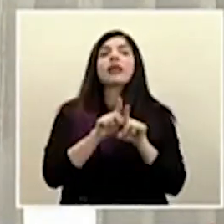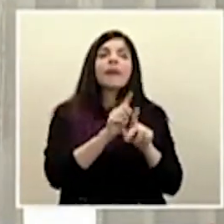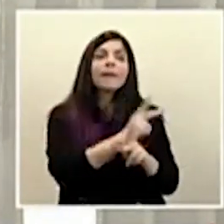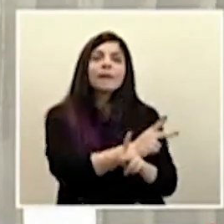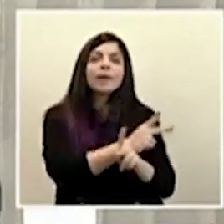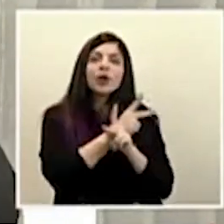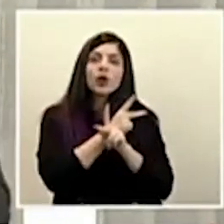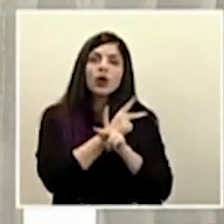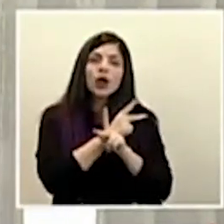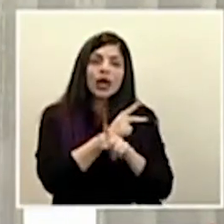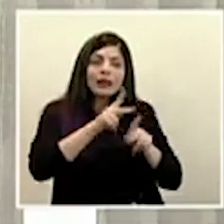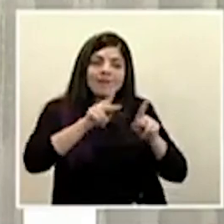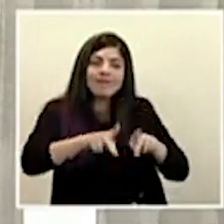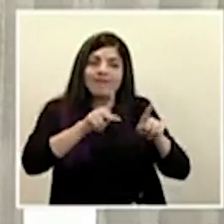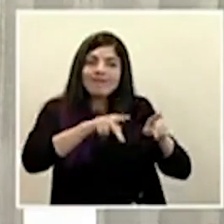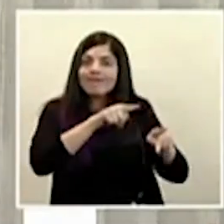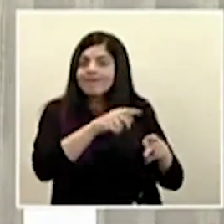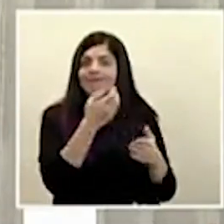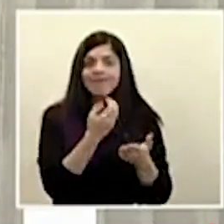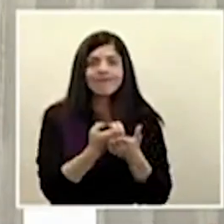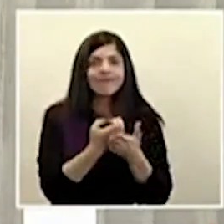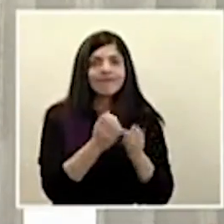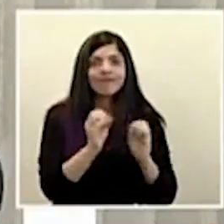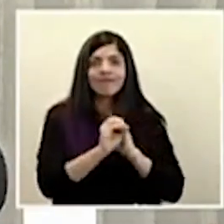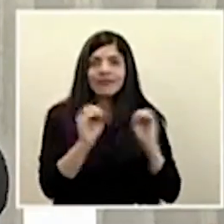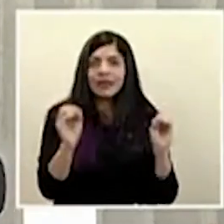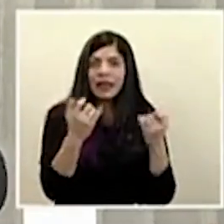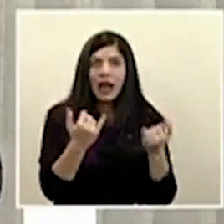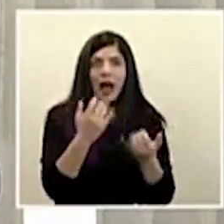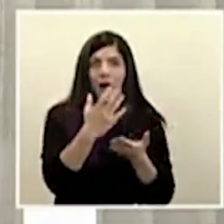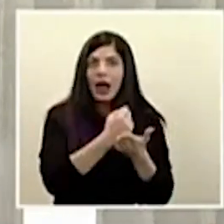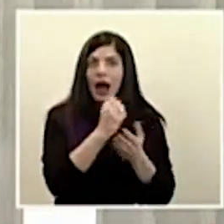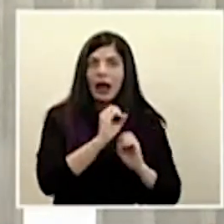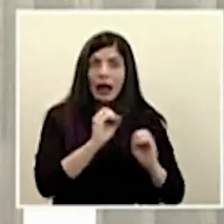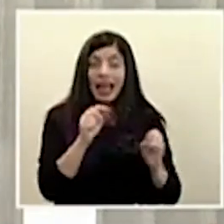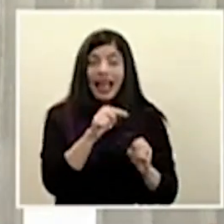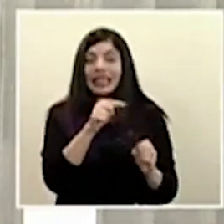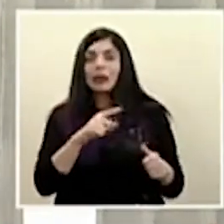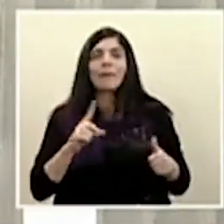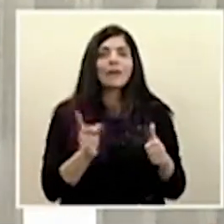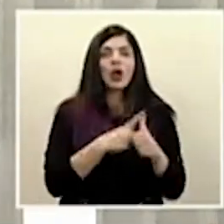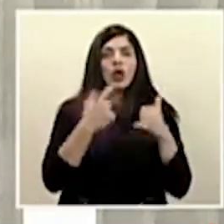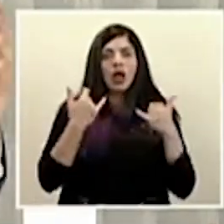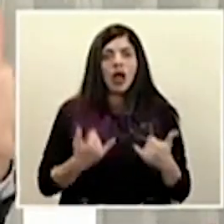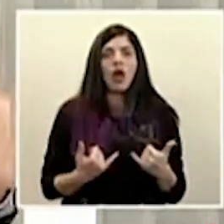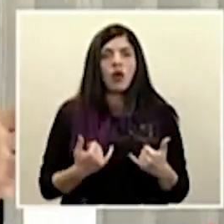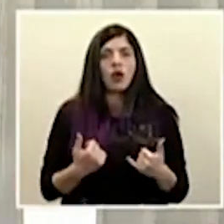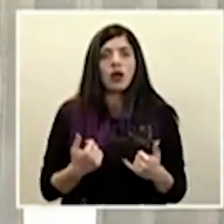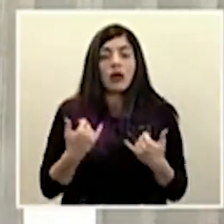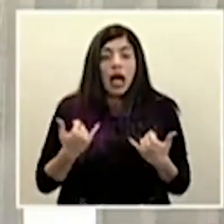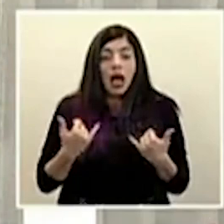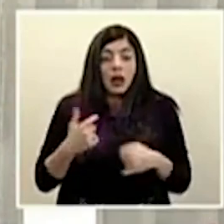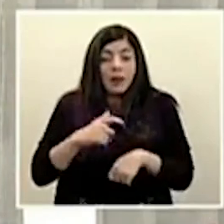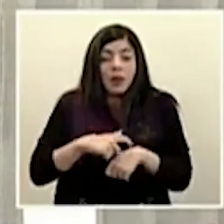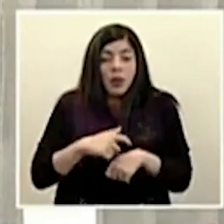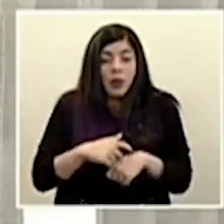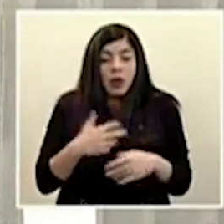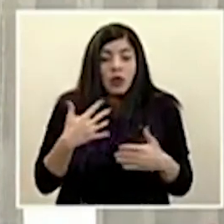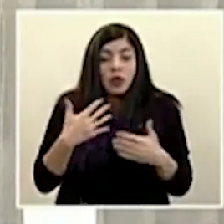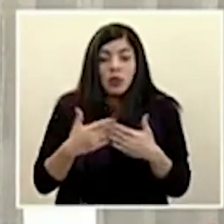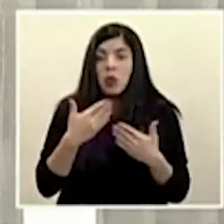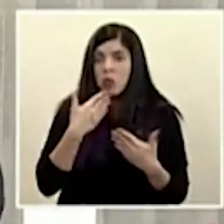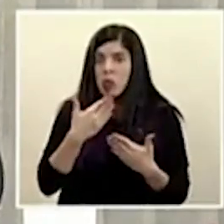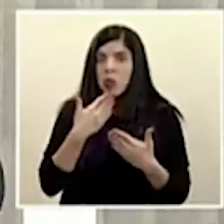proteger a esas personas que no están teniendo ingresos. Eso es la prioridad en este momento. Y estamos llegando ahí con buen